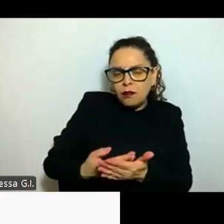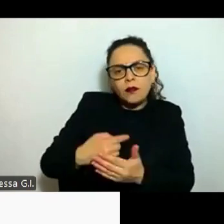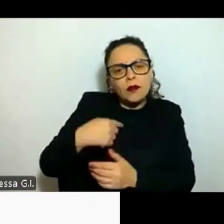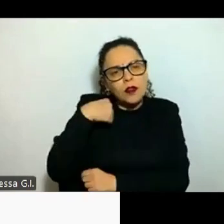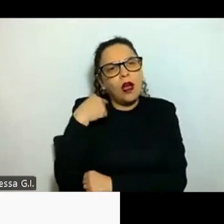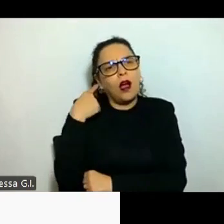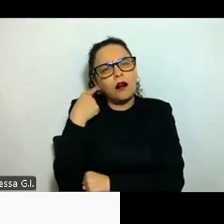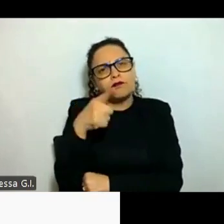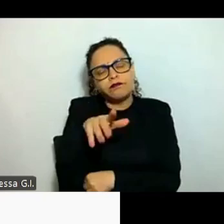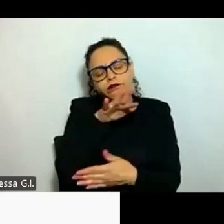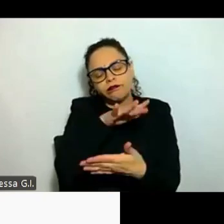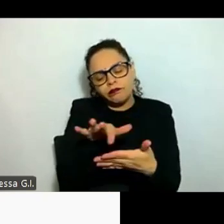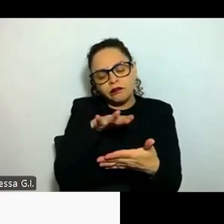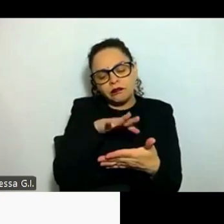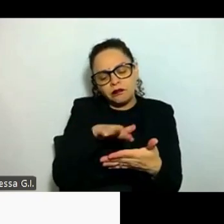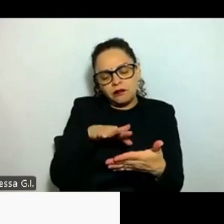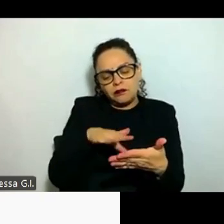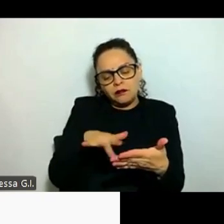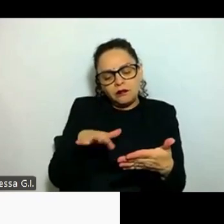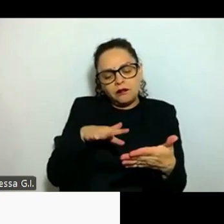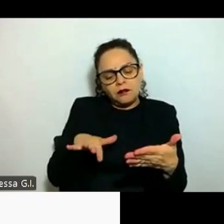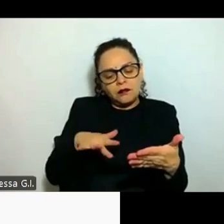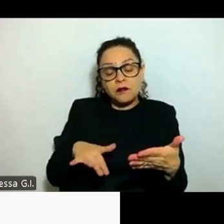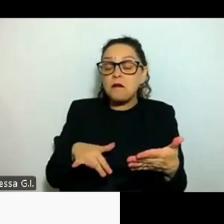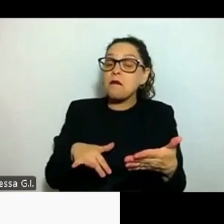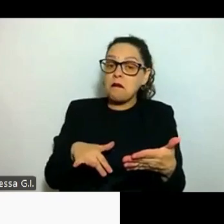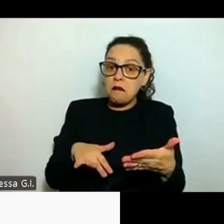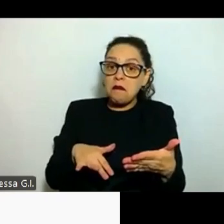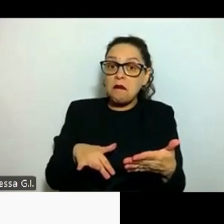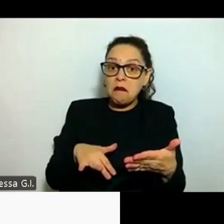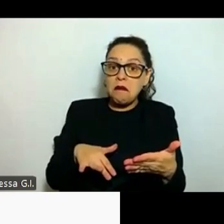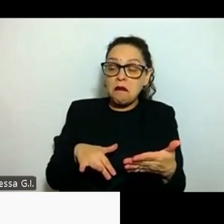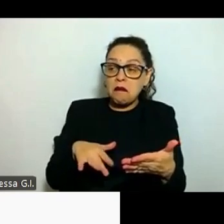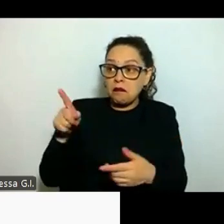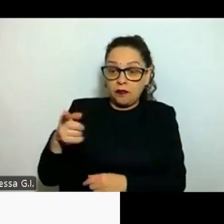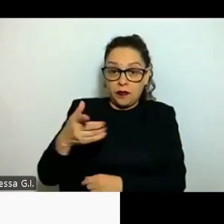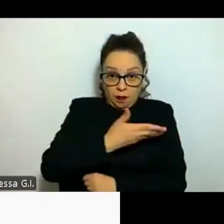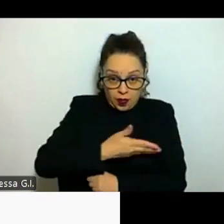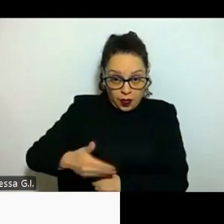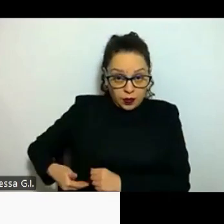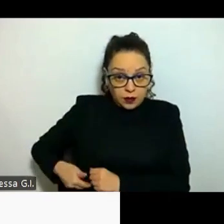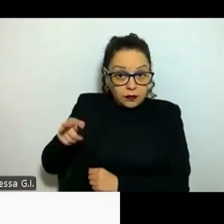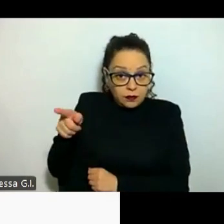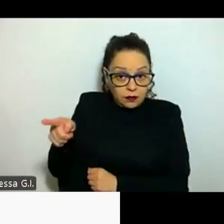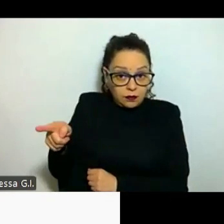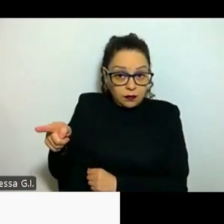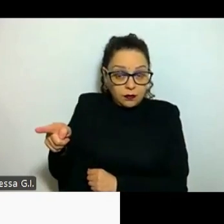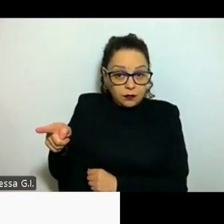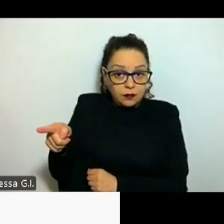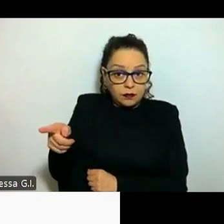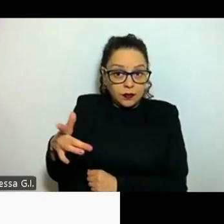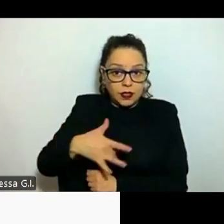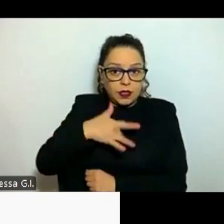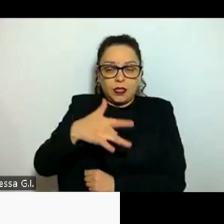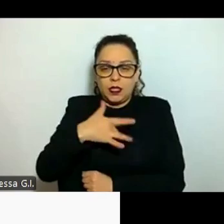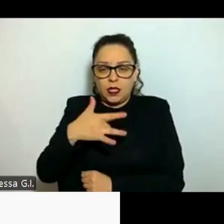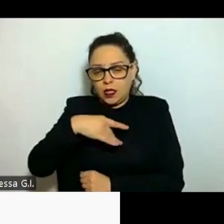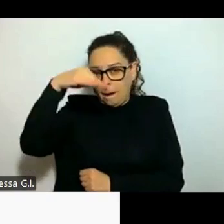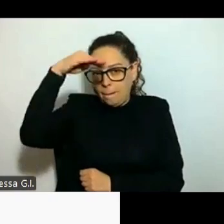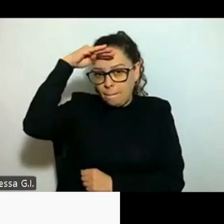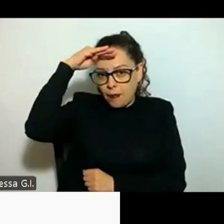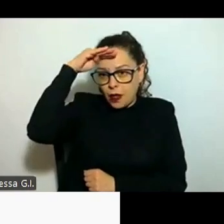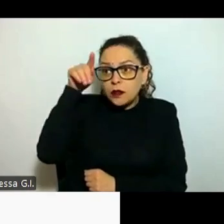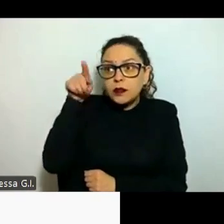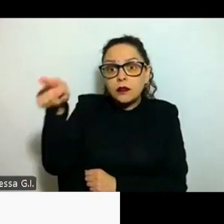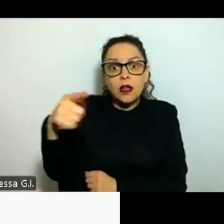que la comisión o la presidencia a la elaboración del dictamen considera que la